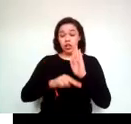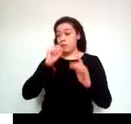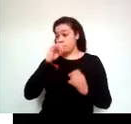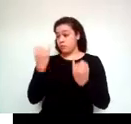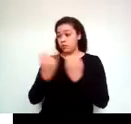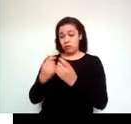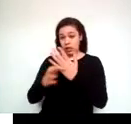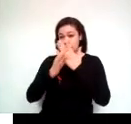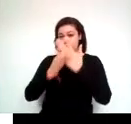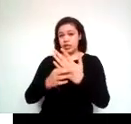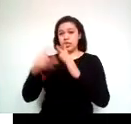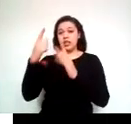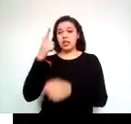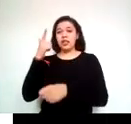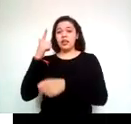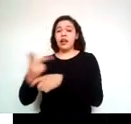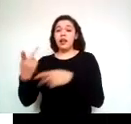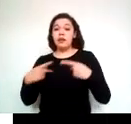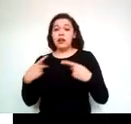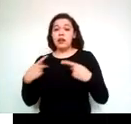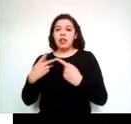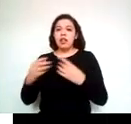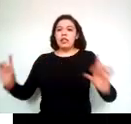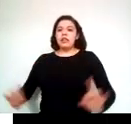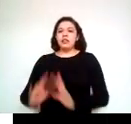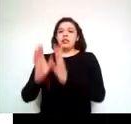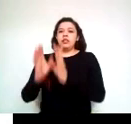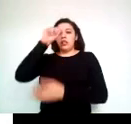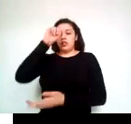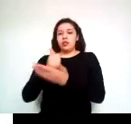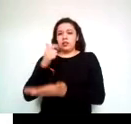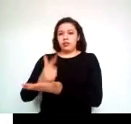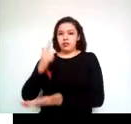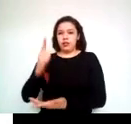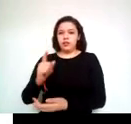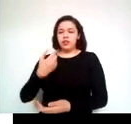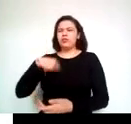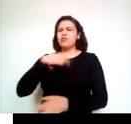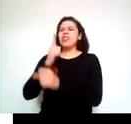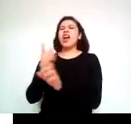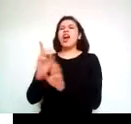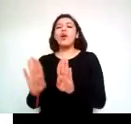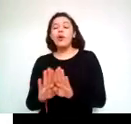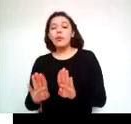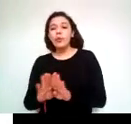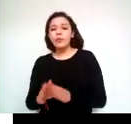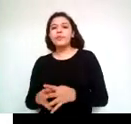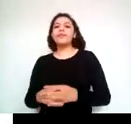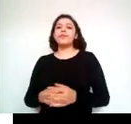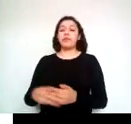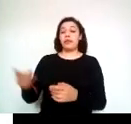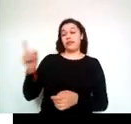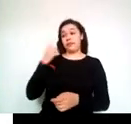aquellos colaboradores que fueron expuestos a un acontecimiento traumático severo. ¿Por qué los identificamos? Pues porque seguramente pueden tener